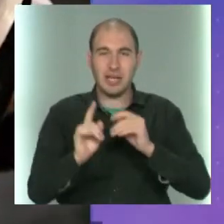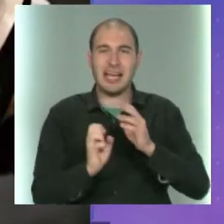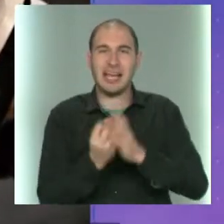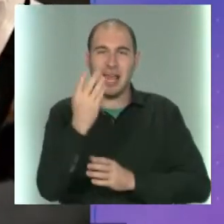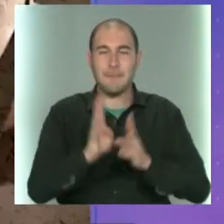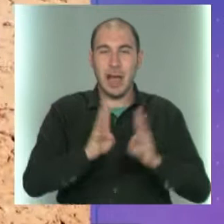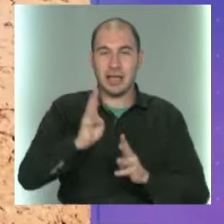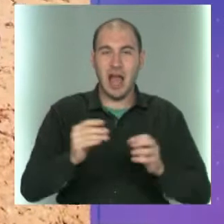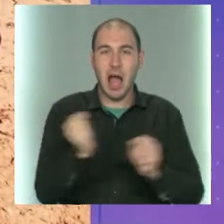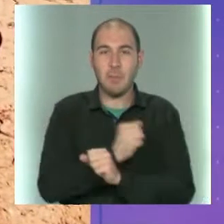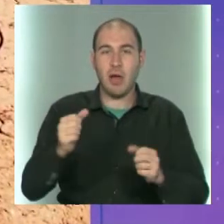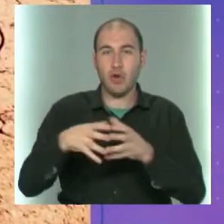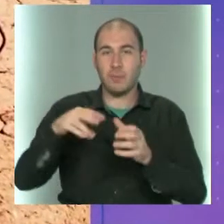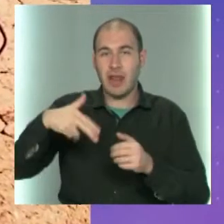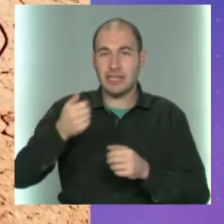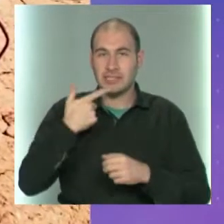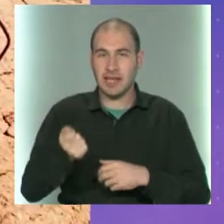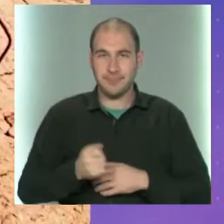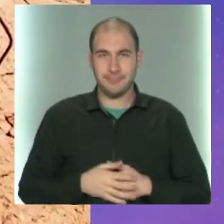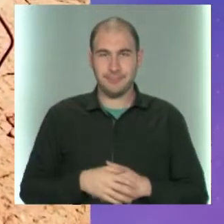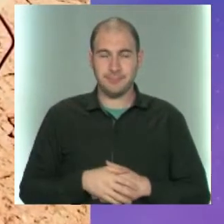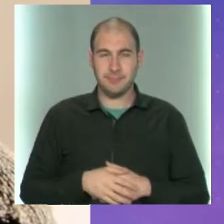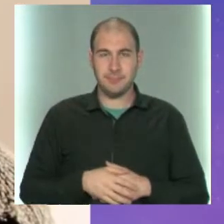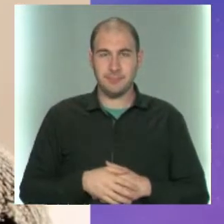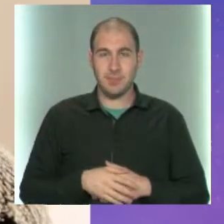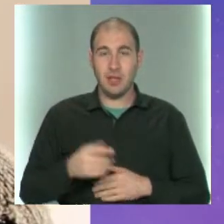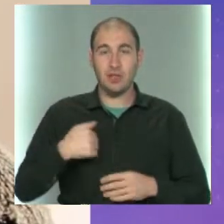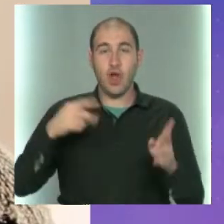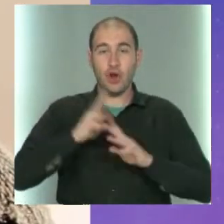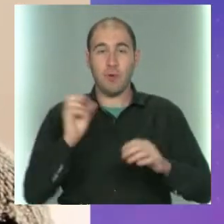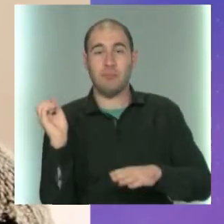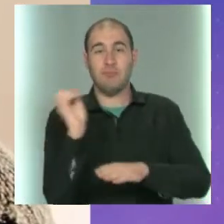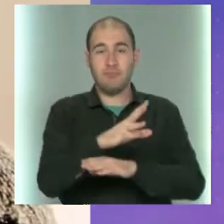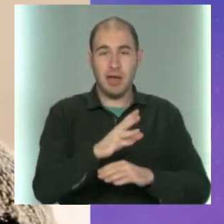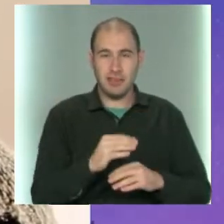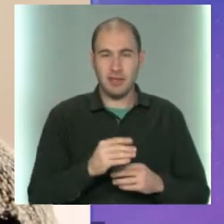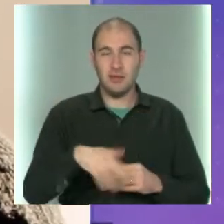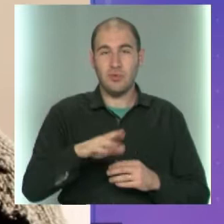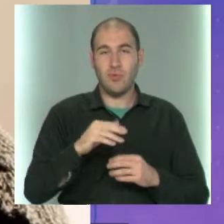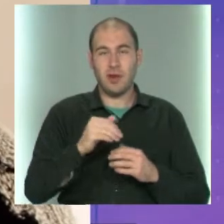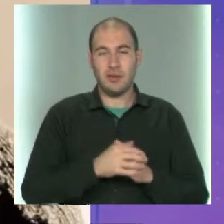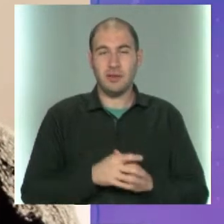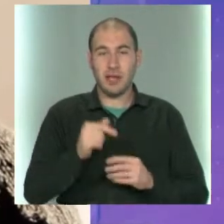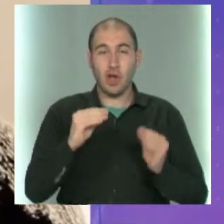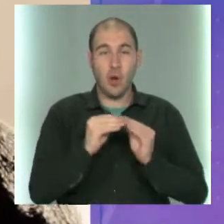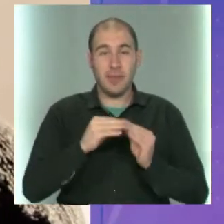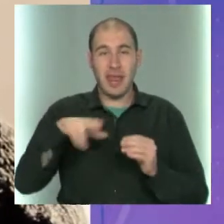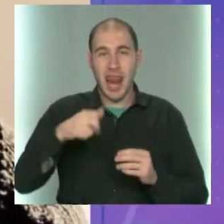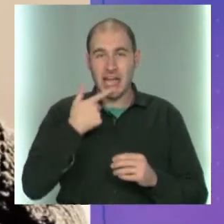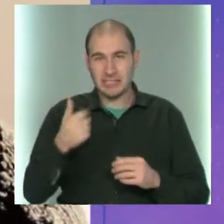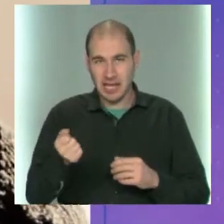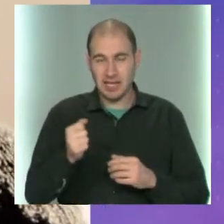que fue probado por equipos de la NASA. Mandé un robot a la base de la Mars Society, organización compañera de la NASA, en todo